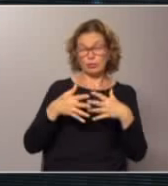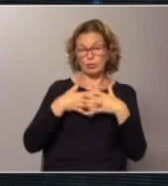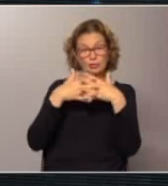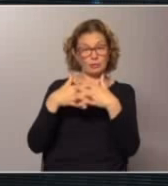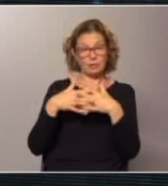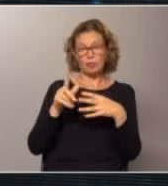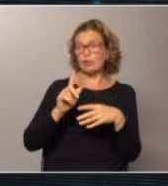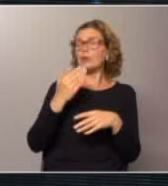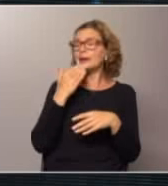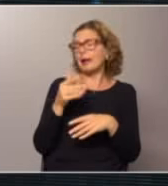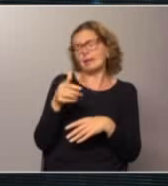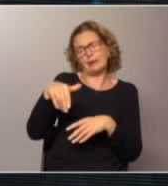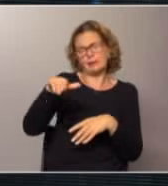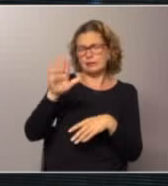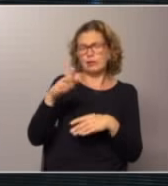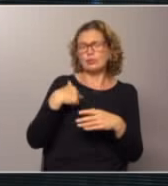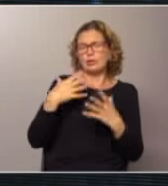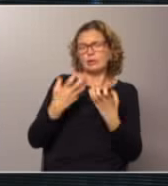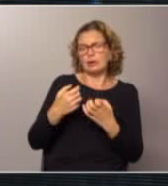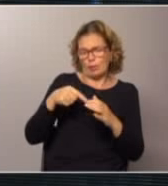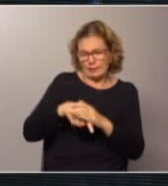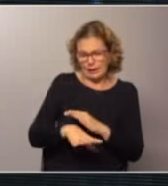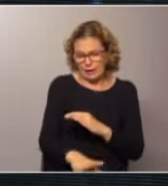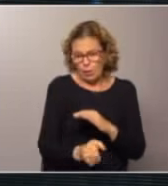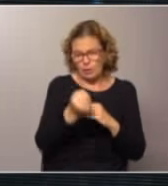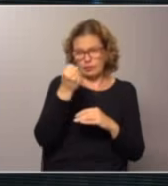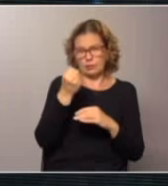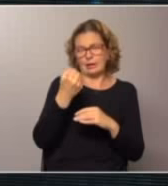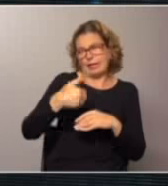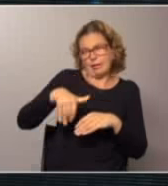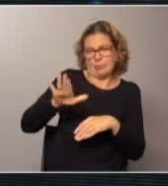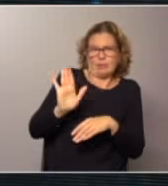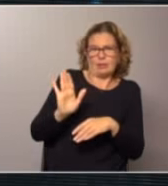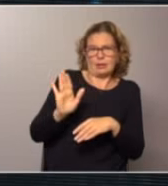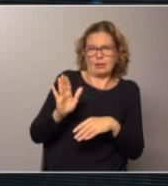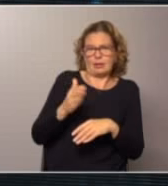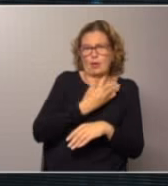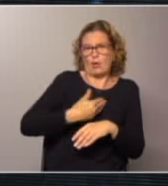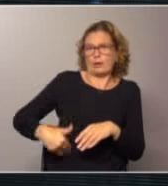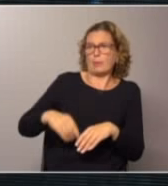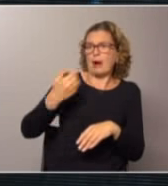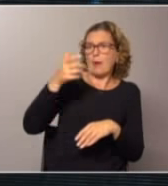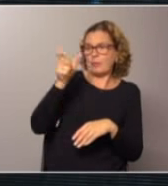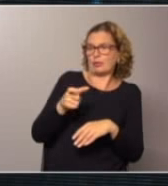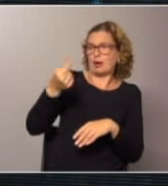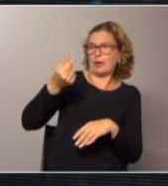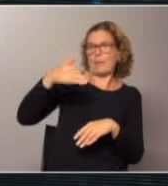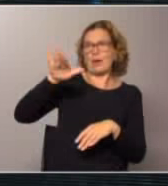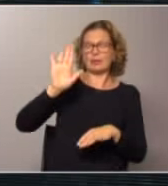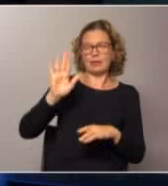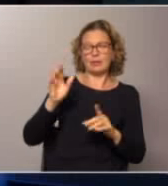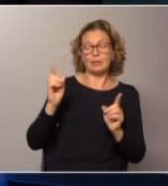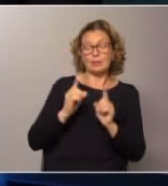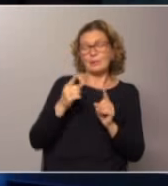eso que dice no gracias querido lo que yo quiero que me saque del agujero y deje de él deje de gobernar para los ricos esa síntesis